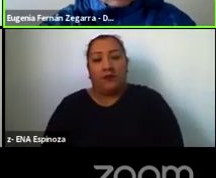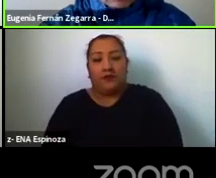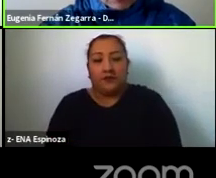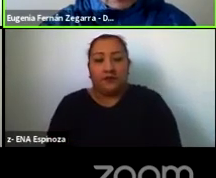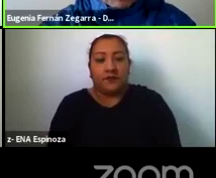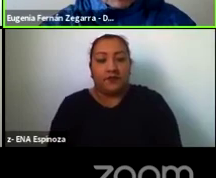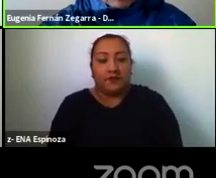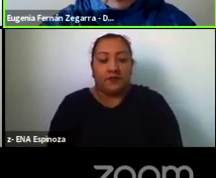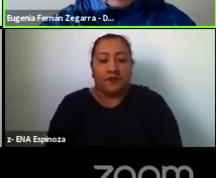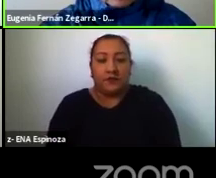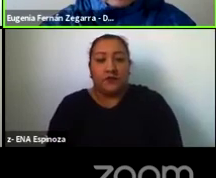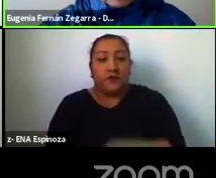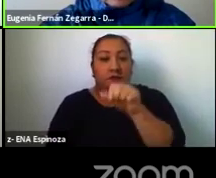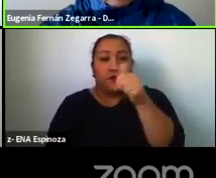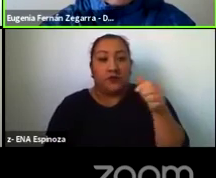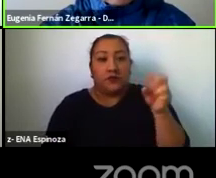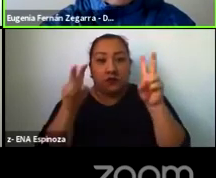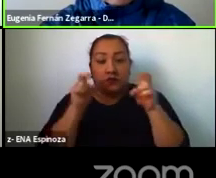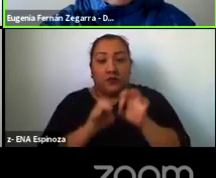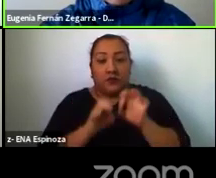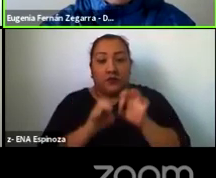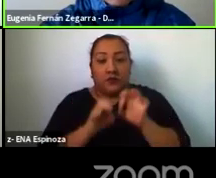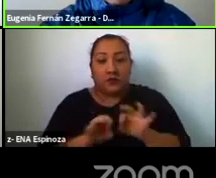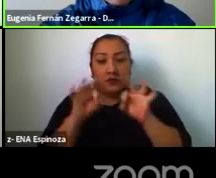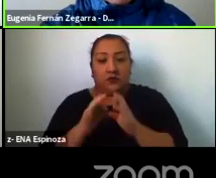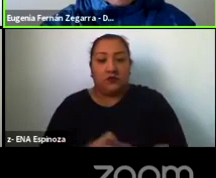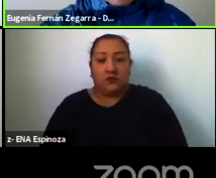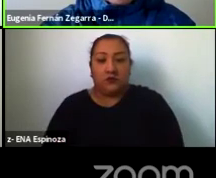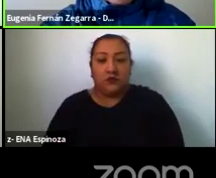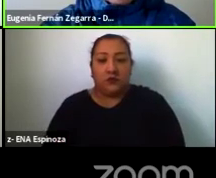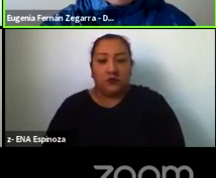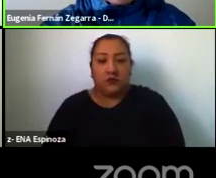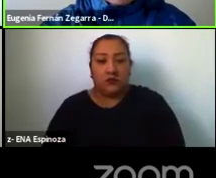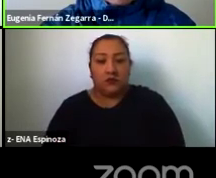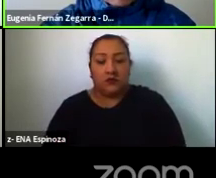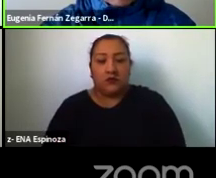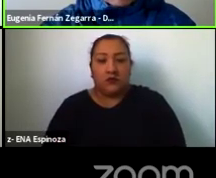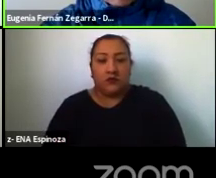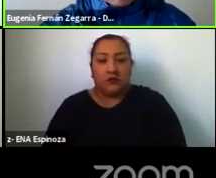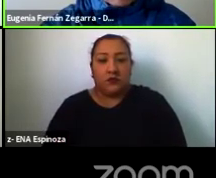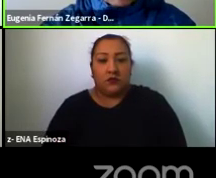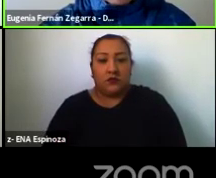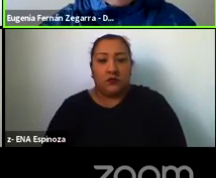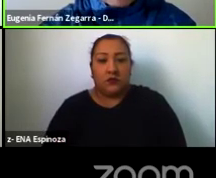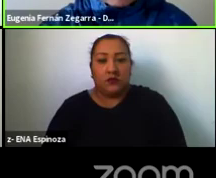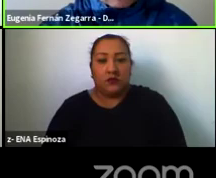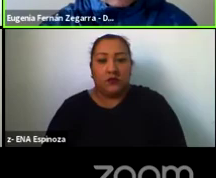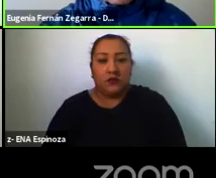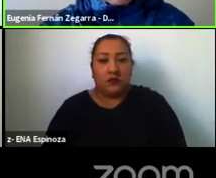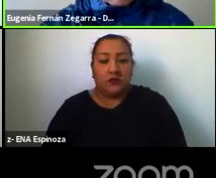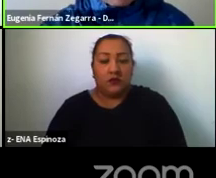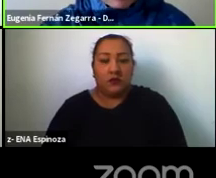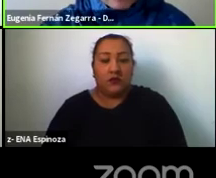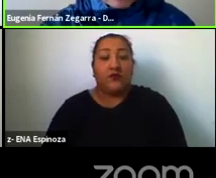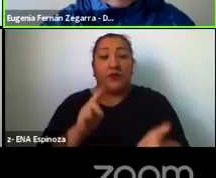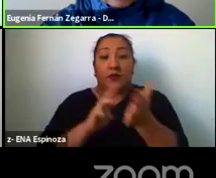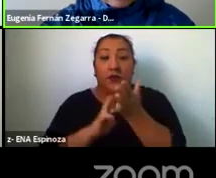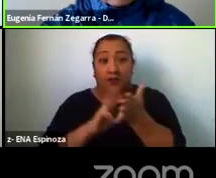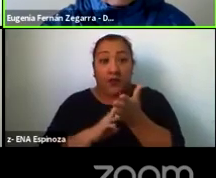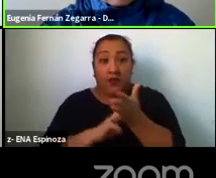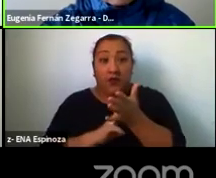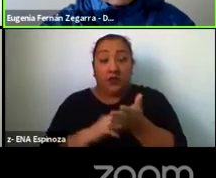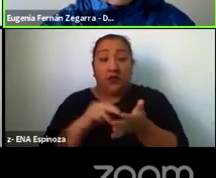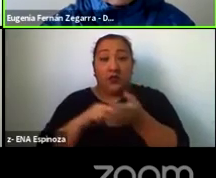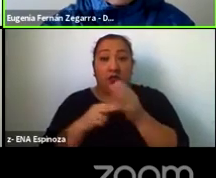El otro tema importante es la Defensoría debe recordar el estado de emergencia nacional implica